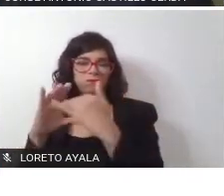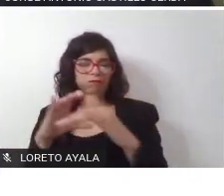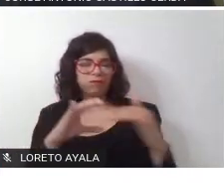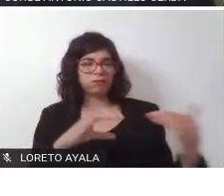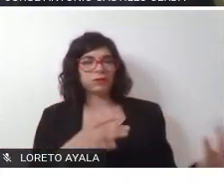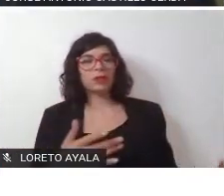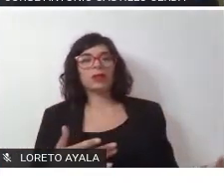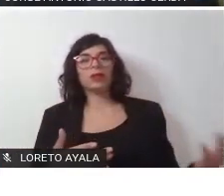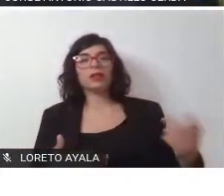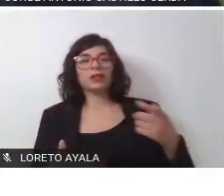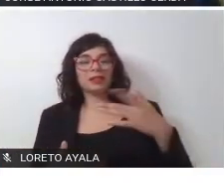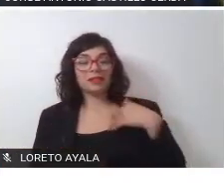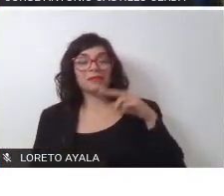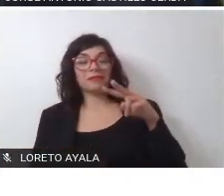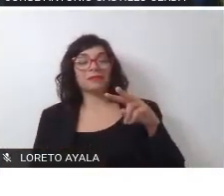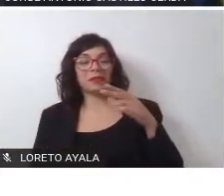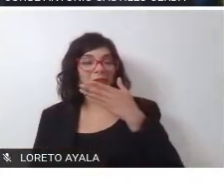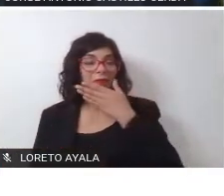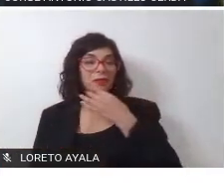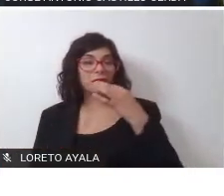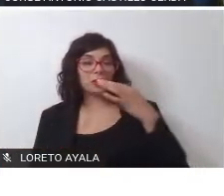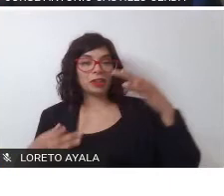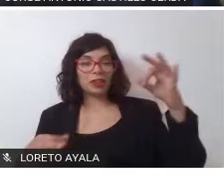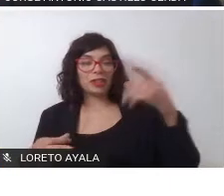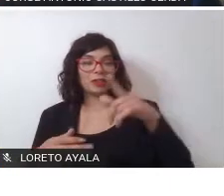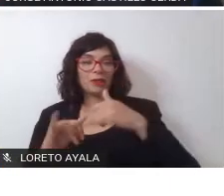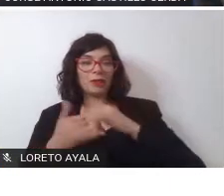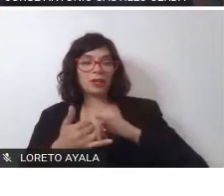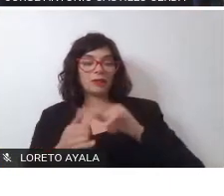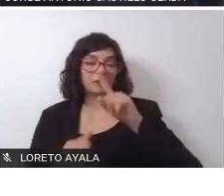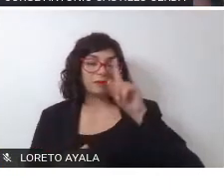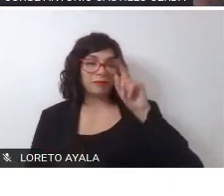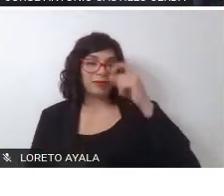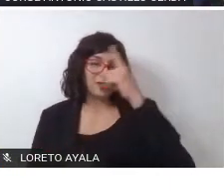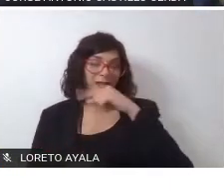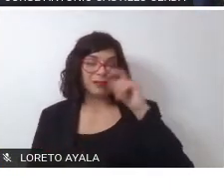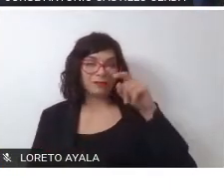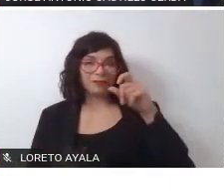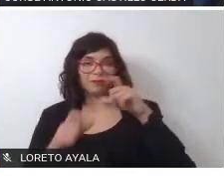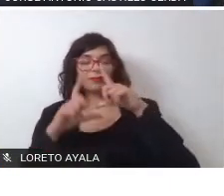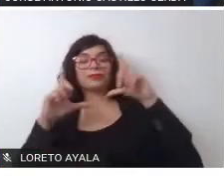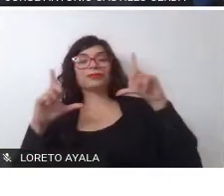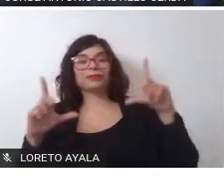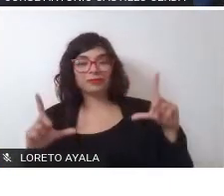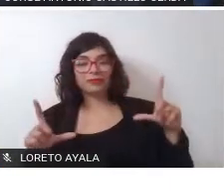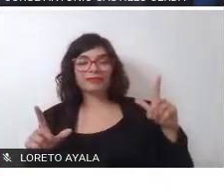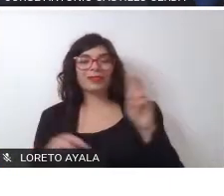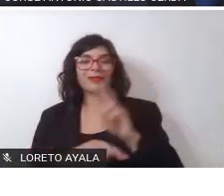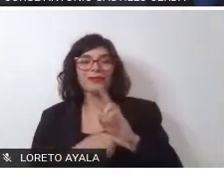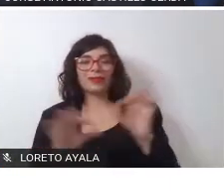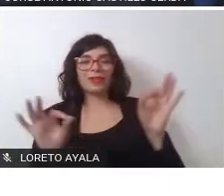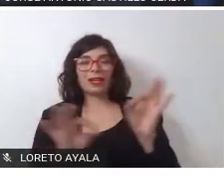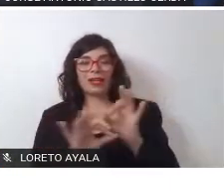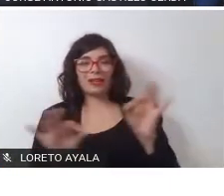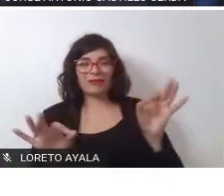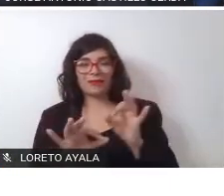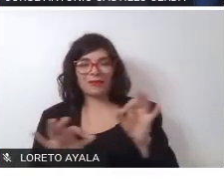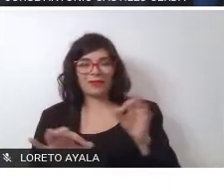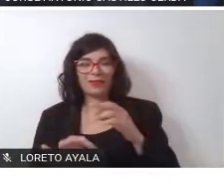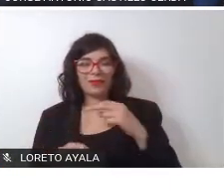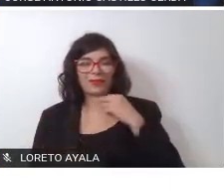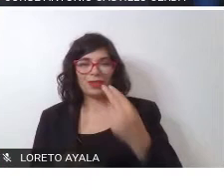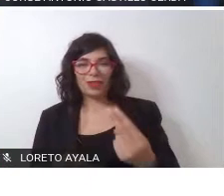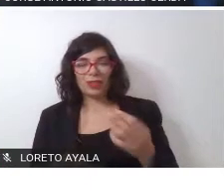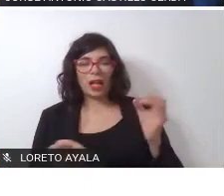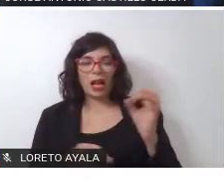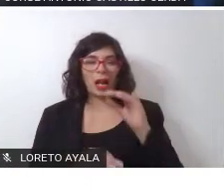que mandaban por WhatsApp, y se pinchaba la cara del profesor y el profesor explicaba verbalmente lo